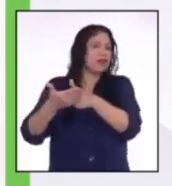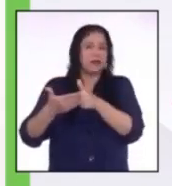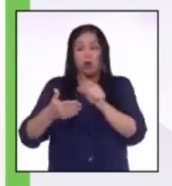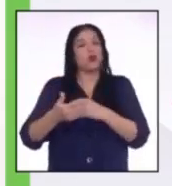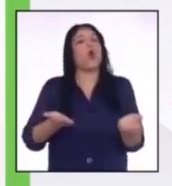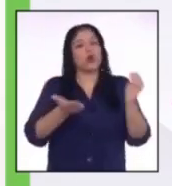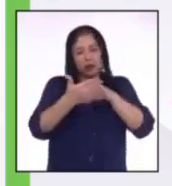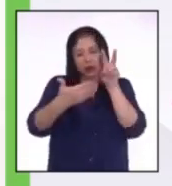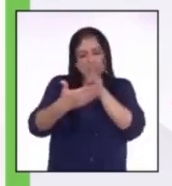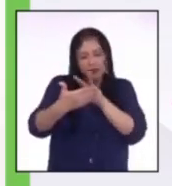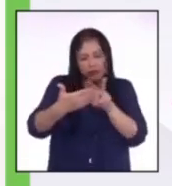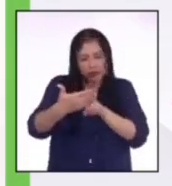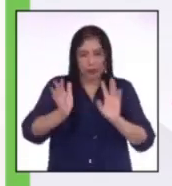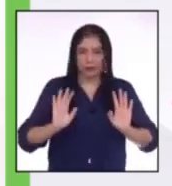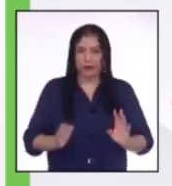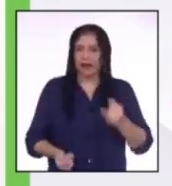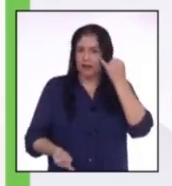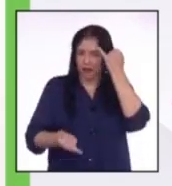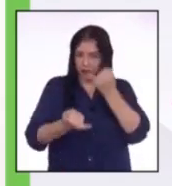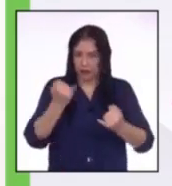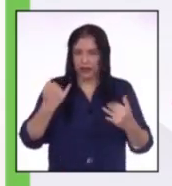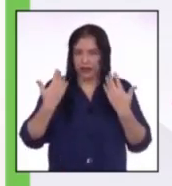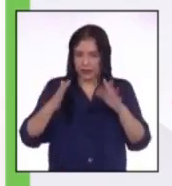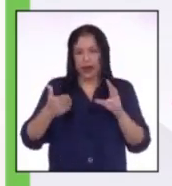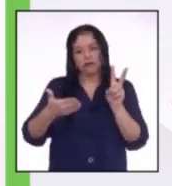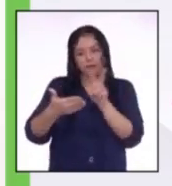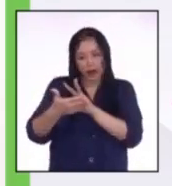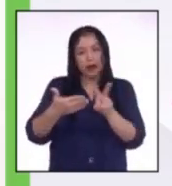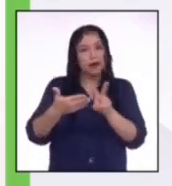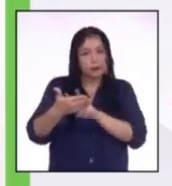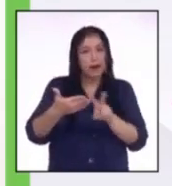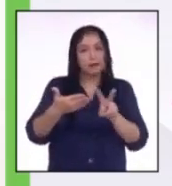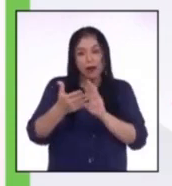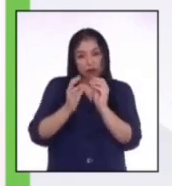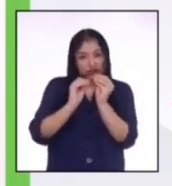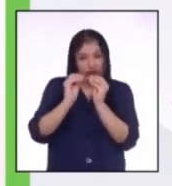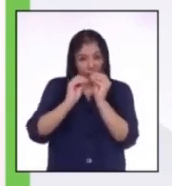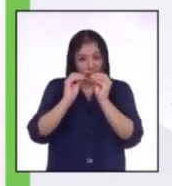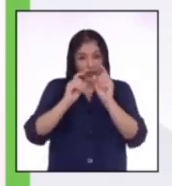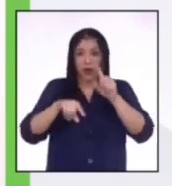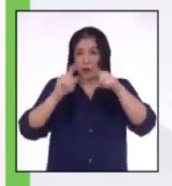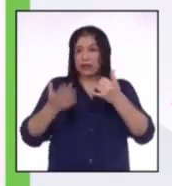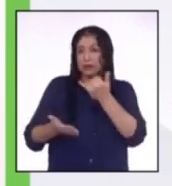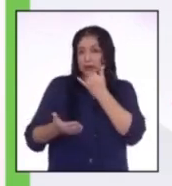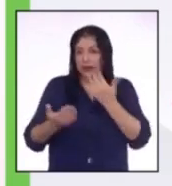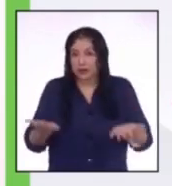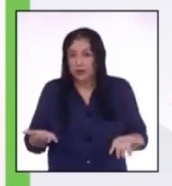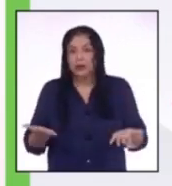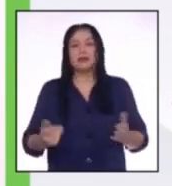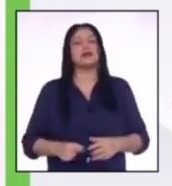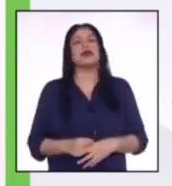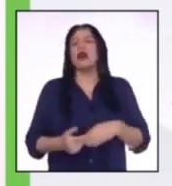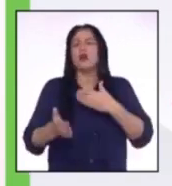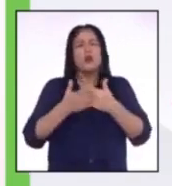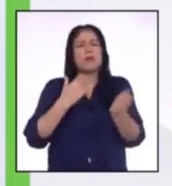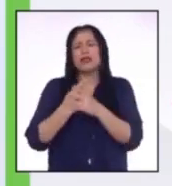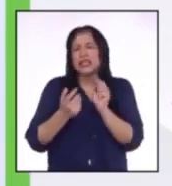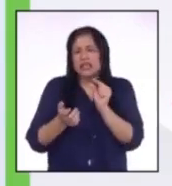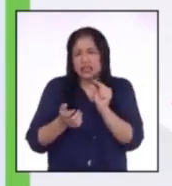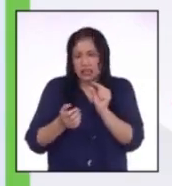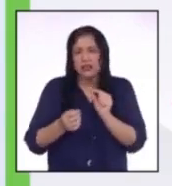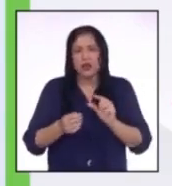finalmente pasada esta revisión y corregido cualquier error por mínimo que sea